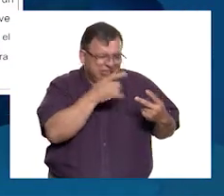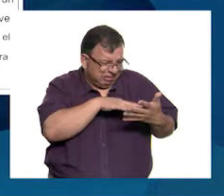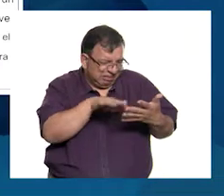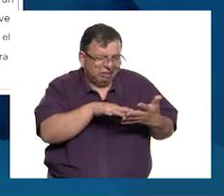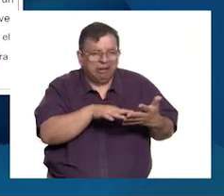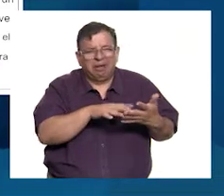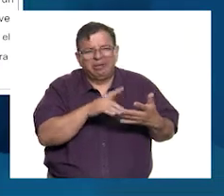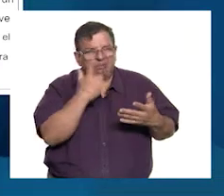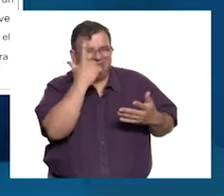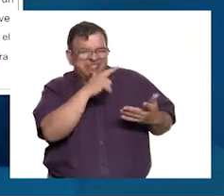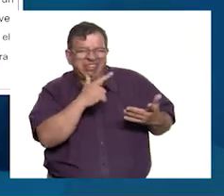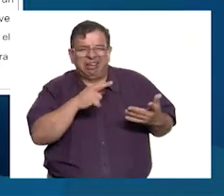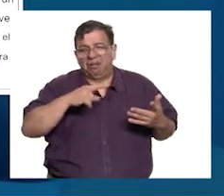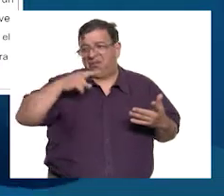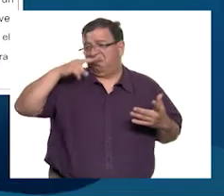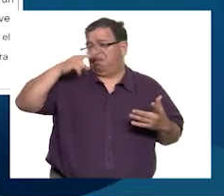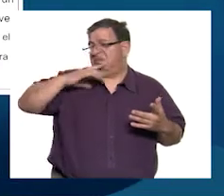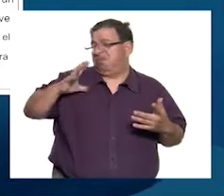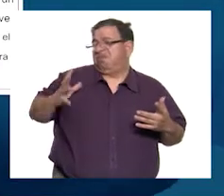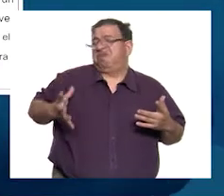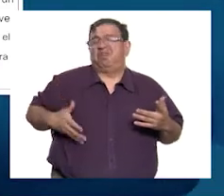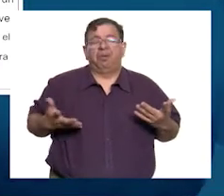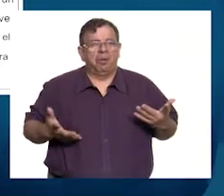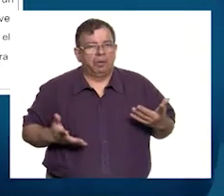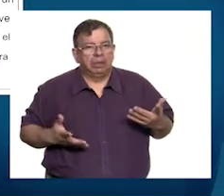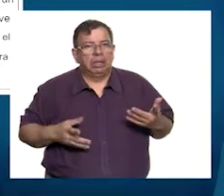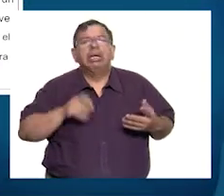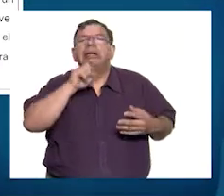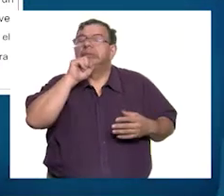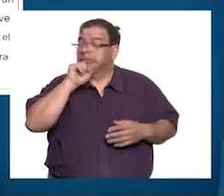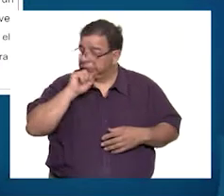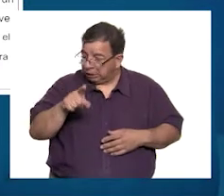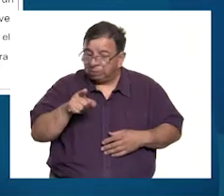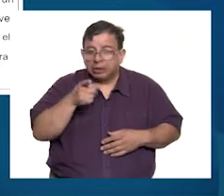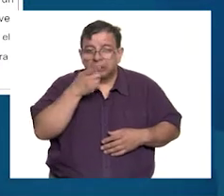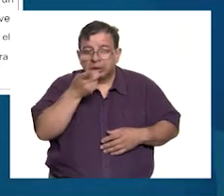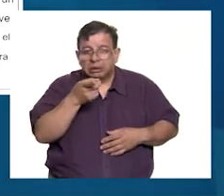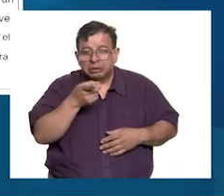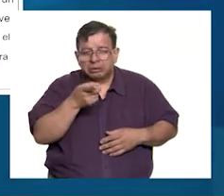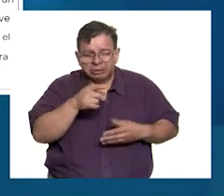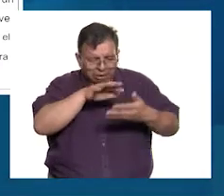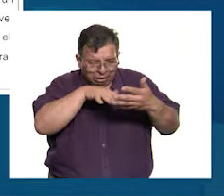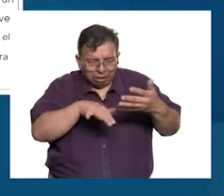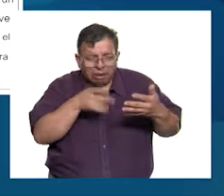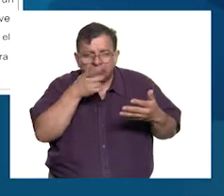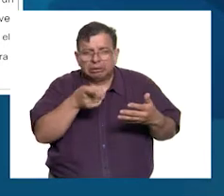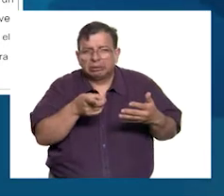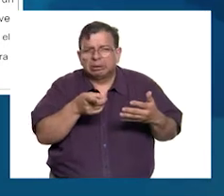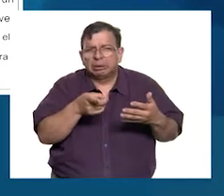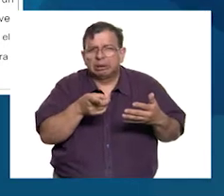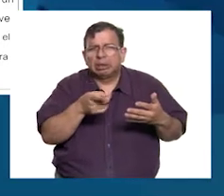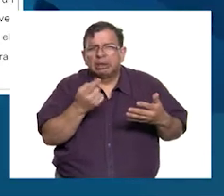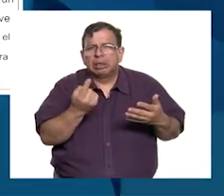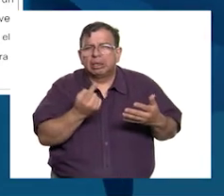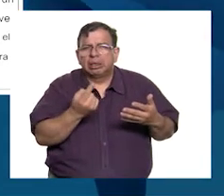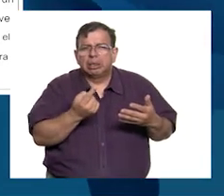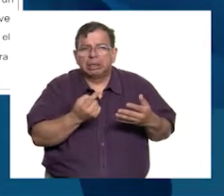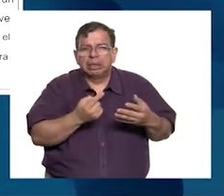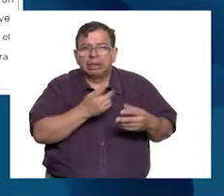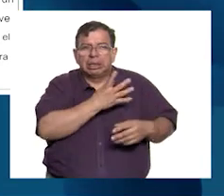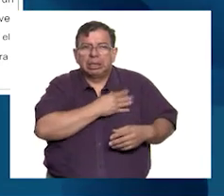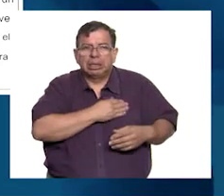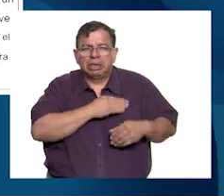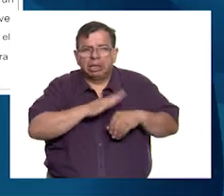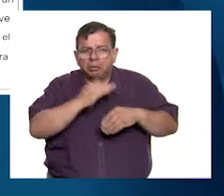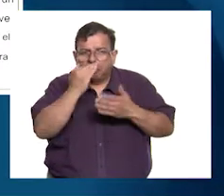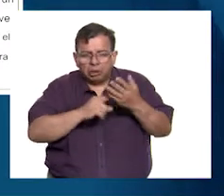y orgullosas. Sí, y también al inicio del texto y en otras partes se menciona que la hija menor